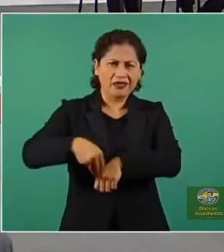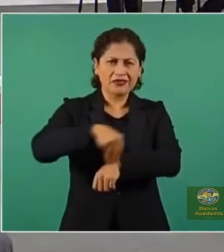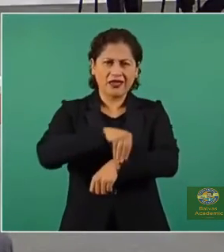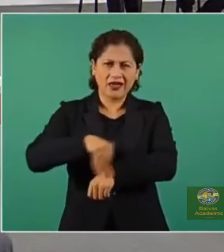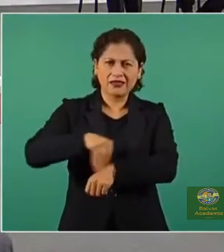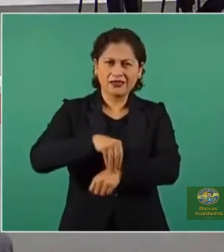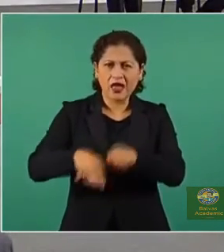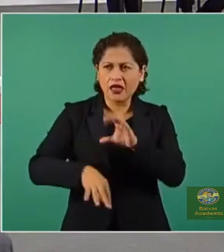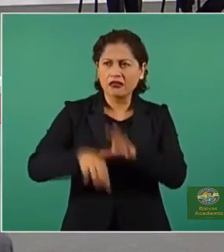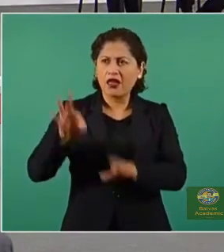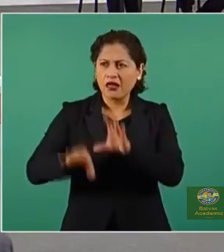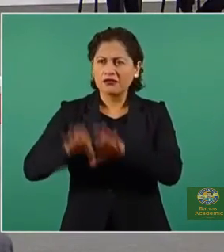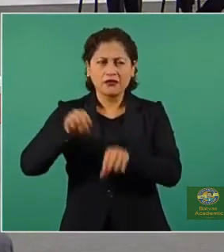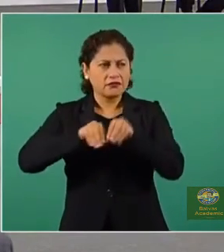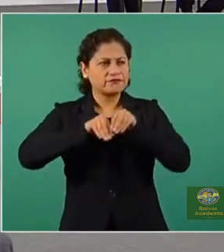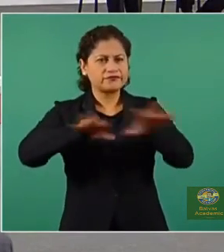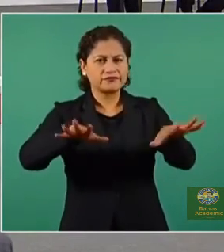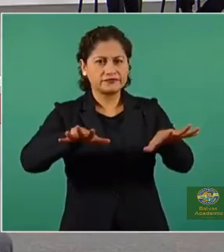Denise Dres,